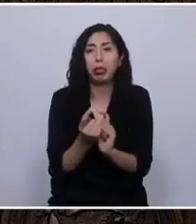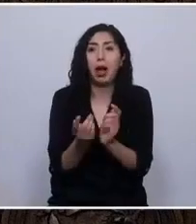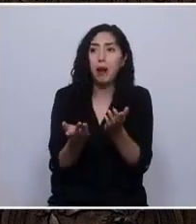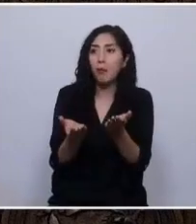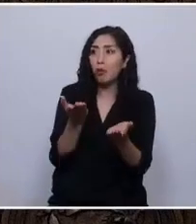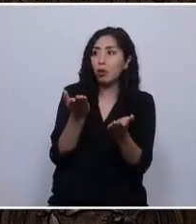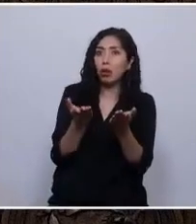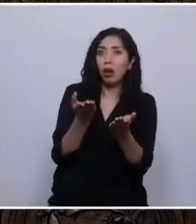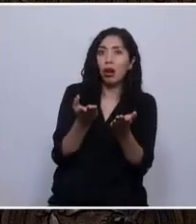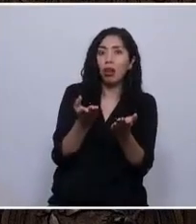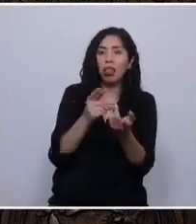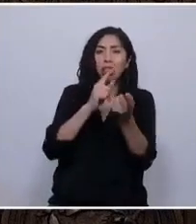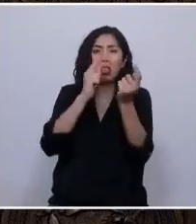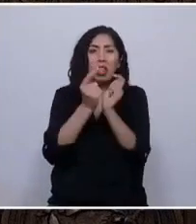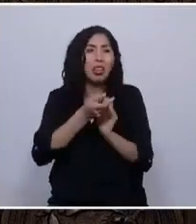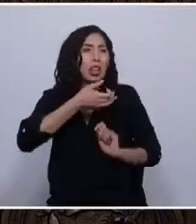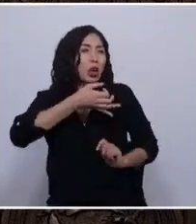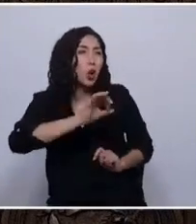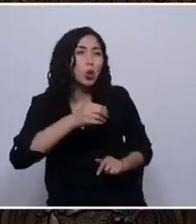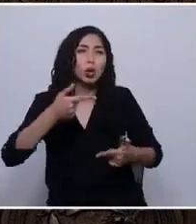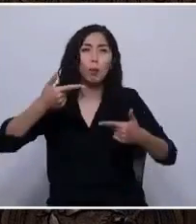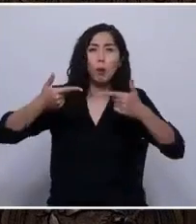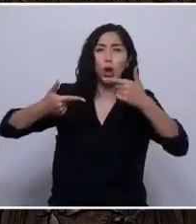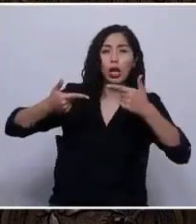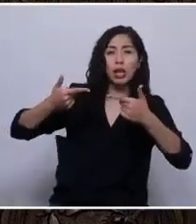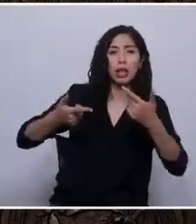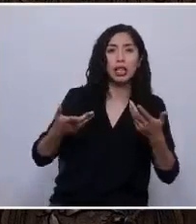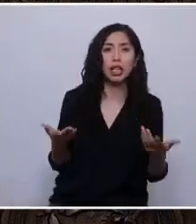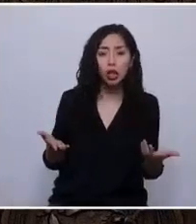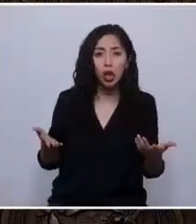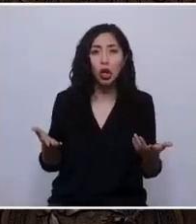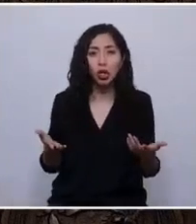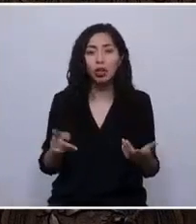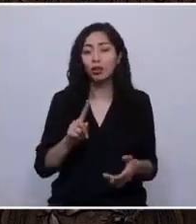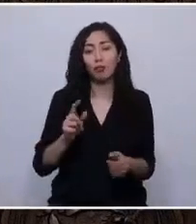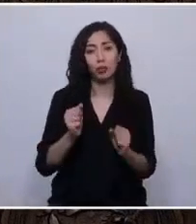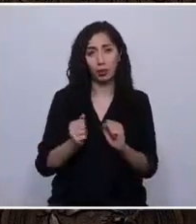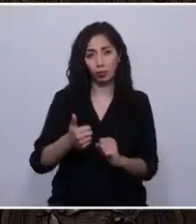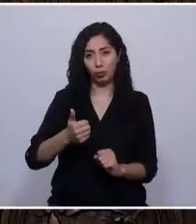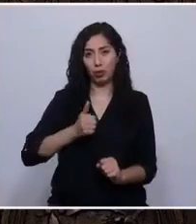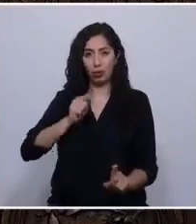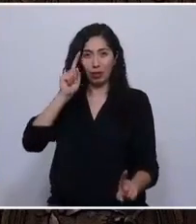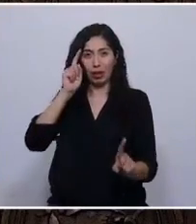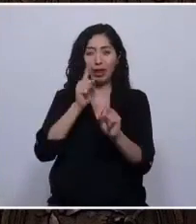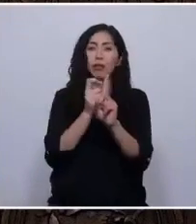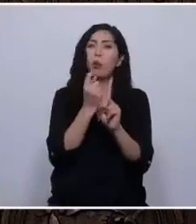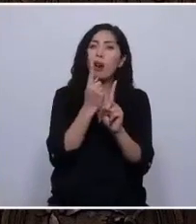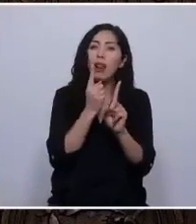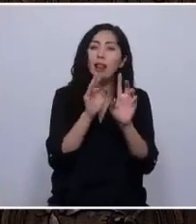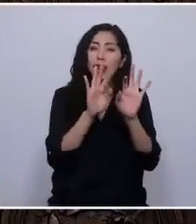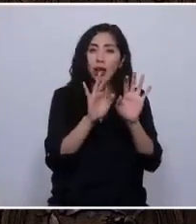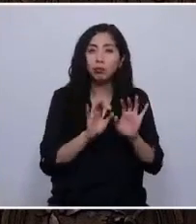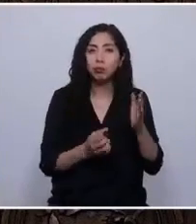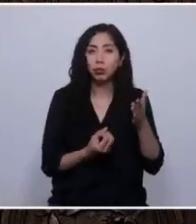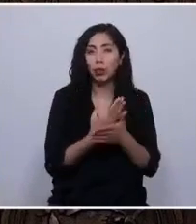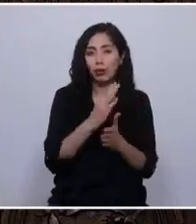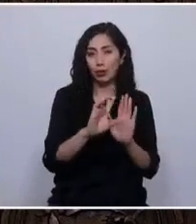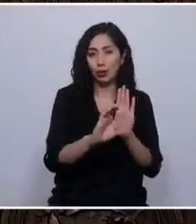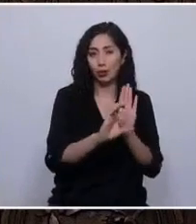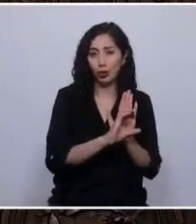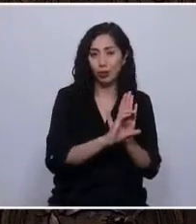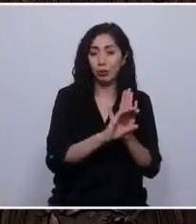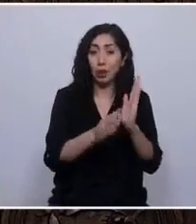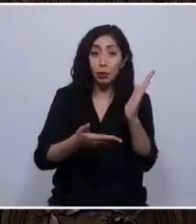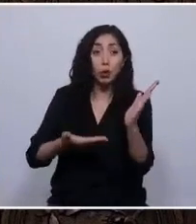discursos politizados que poco hacen para que cumplamos el objetivo que tenemos: escribir una nueva constitución, proponerla a